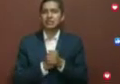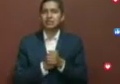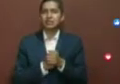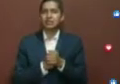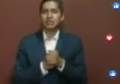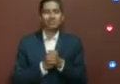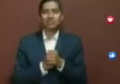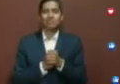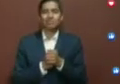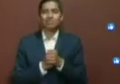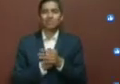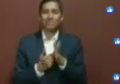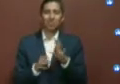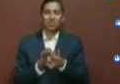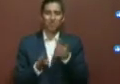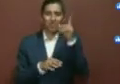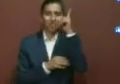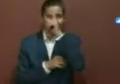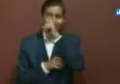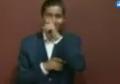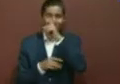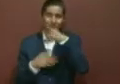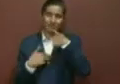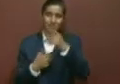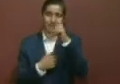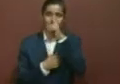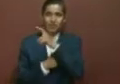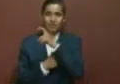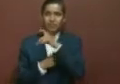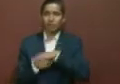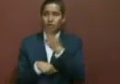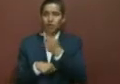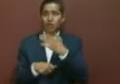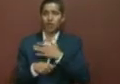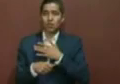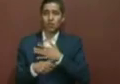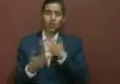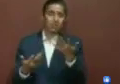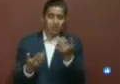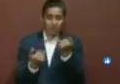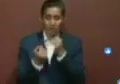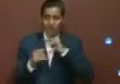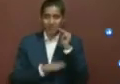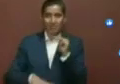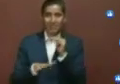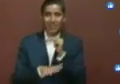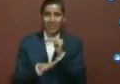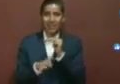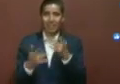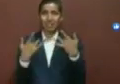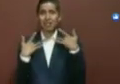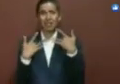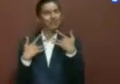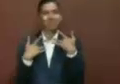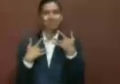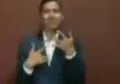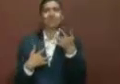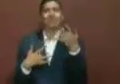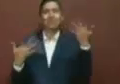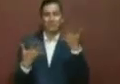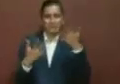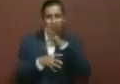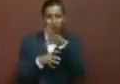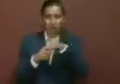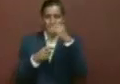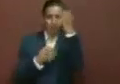un foco rojo, para no calificarle de otra manera, y nosotros no somos la excepción. Estamos haciendo todas las